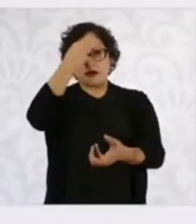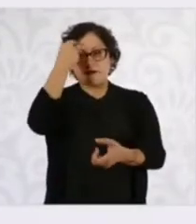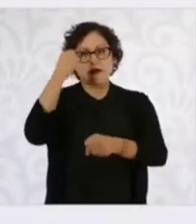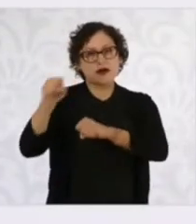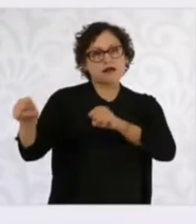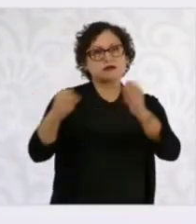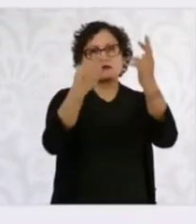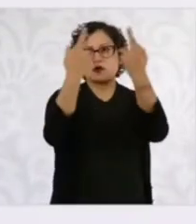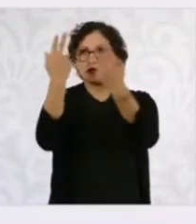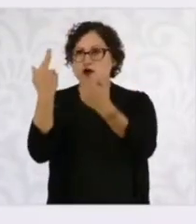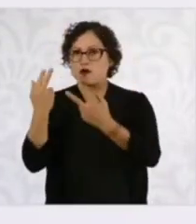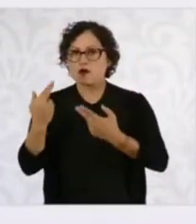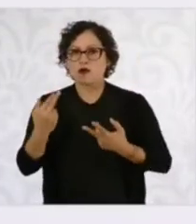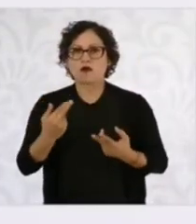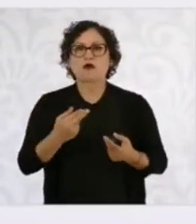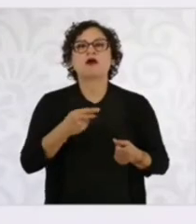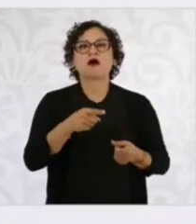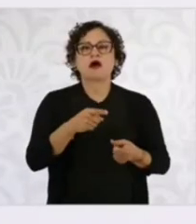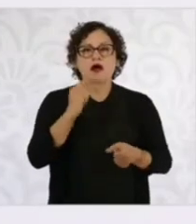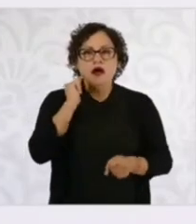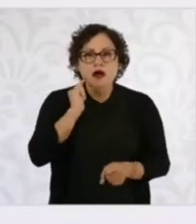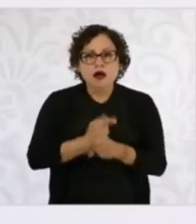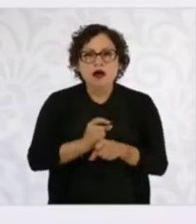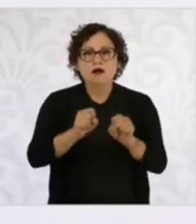entre los diputados de entonces,